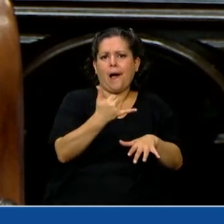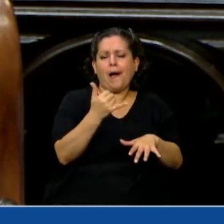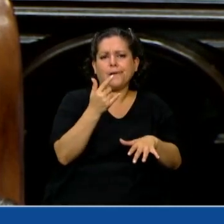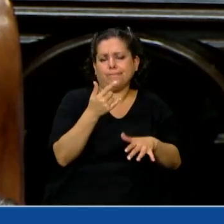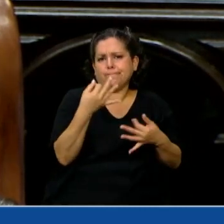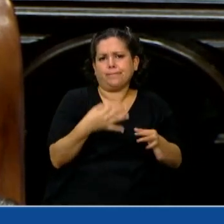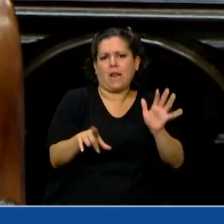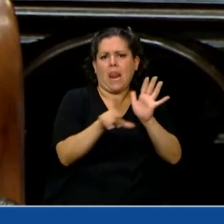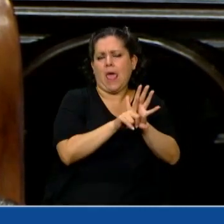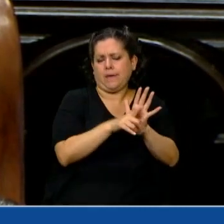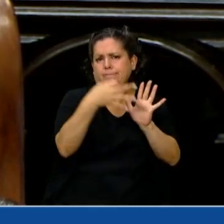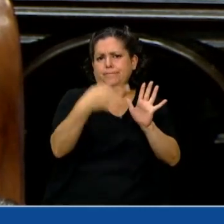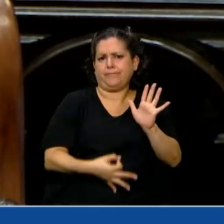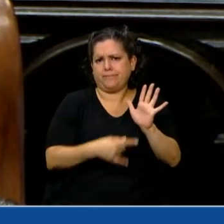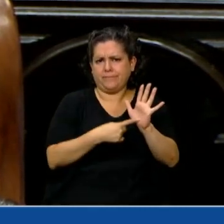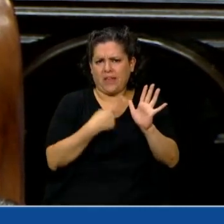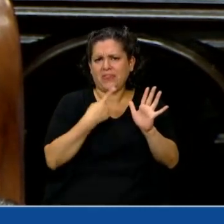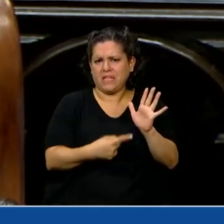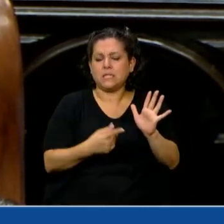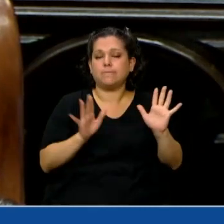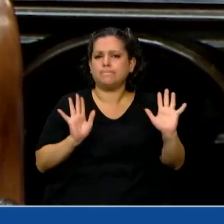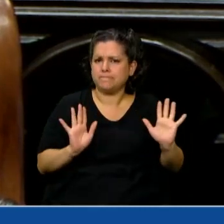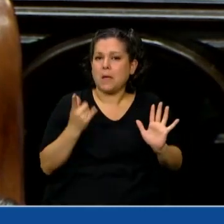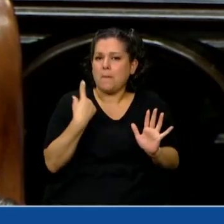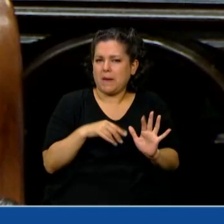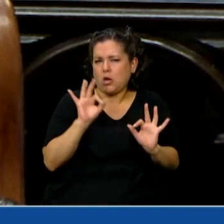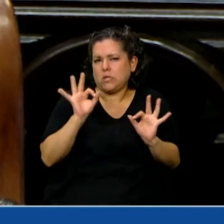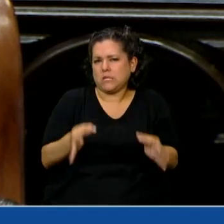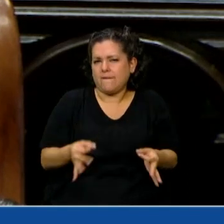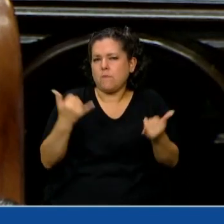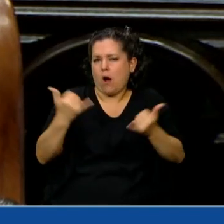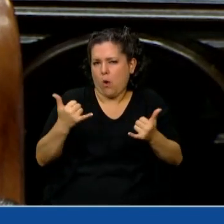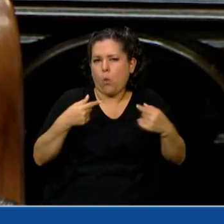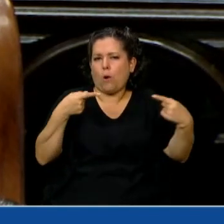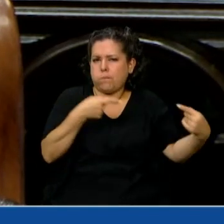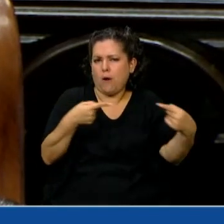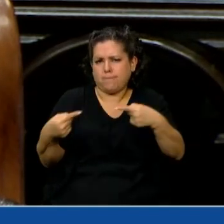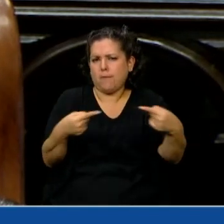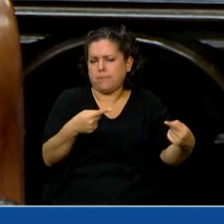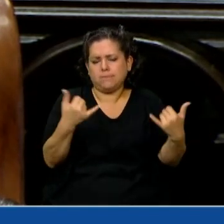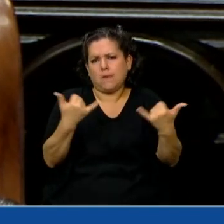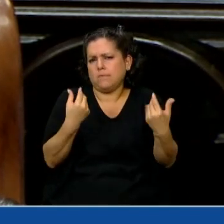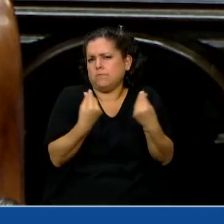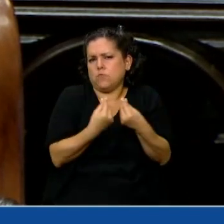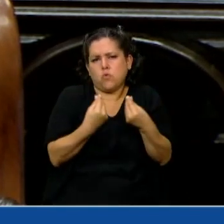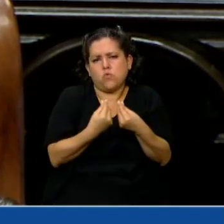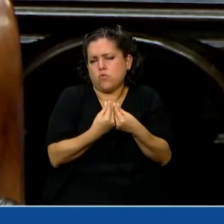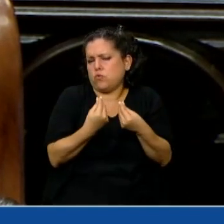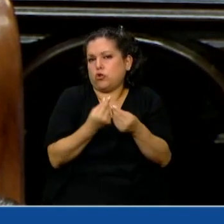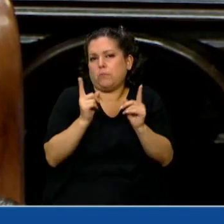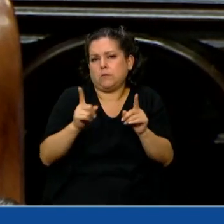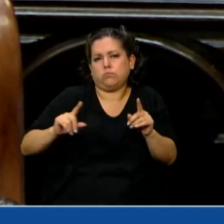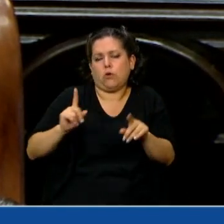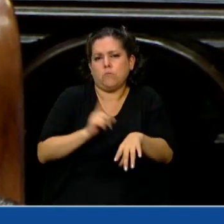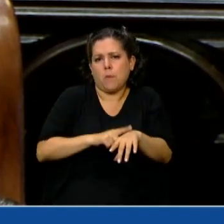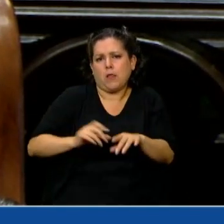legal. Todos sabemos que ha habido infinidad de enfrentamientos inventados durante el proceso